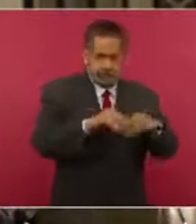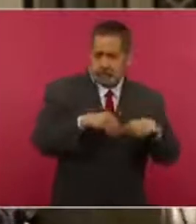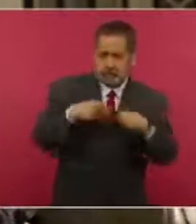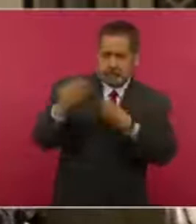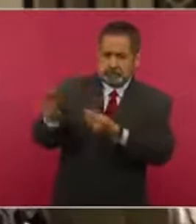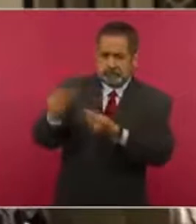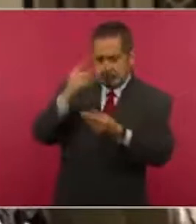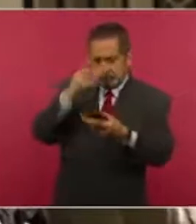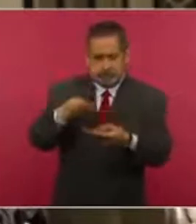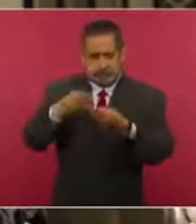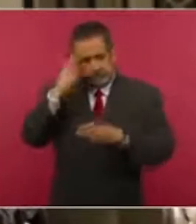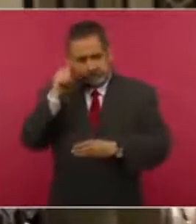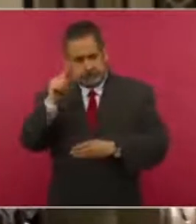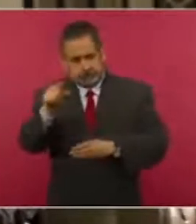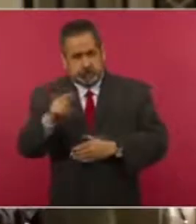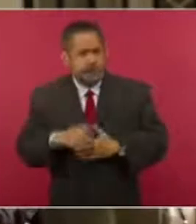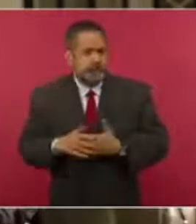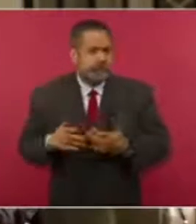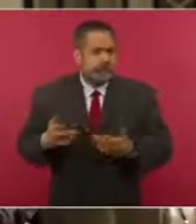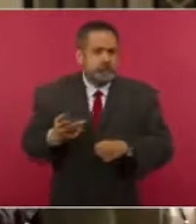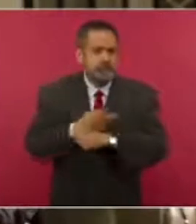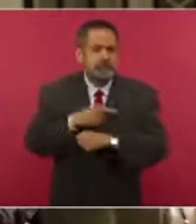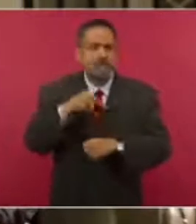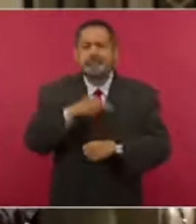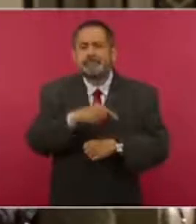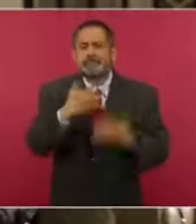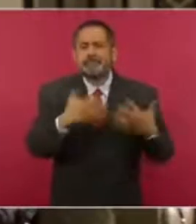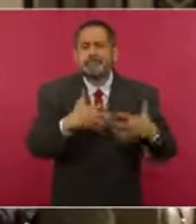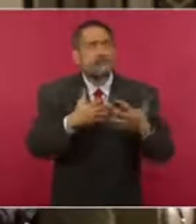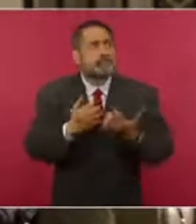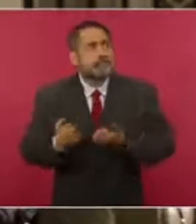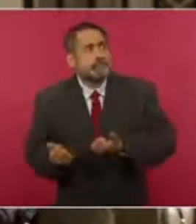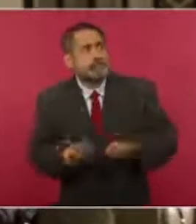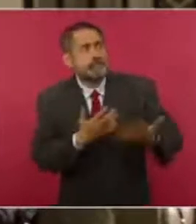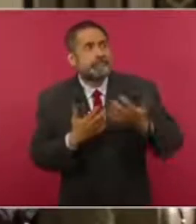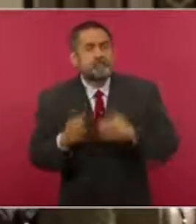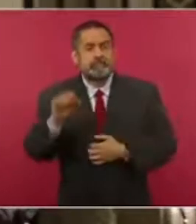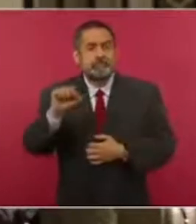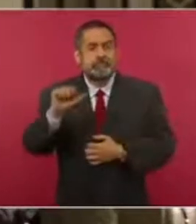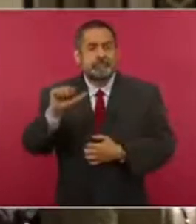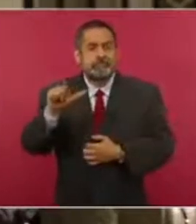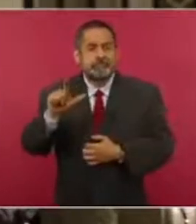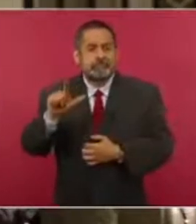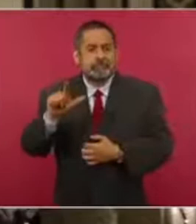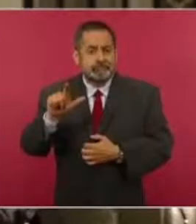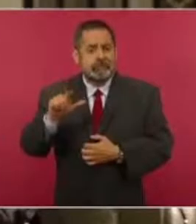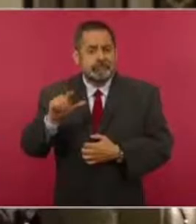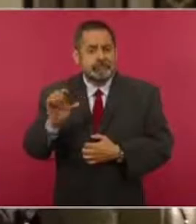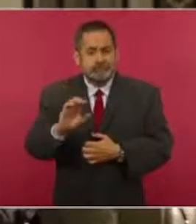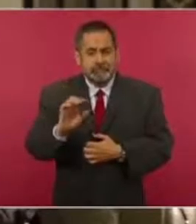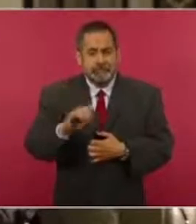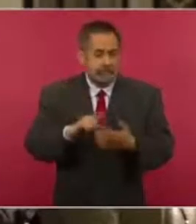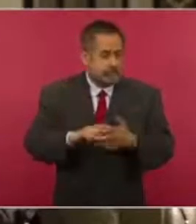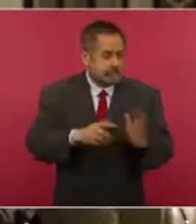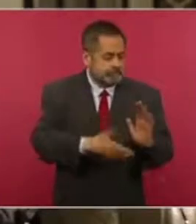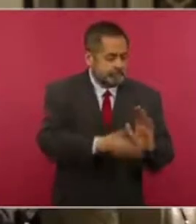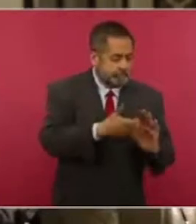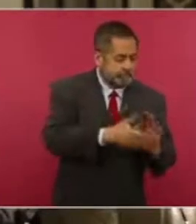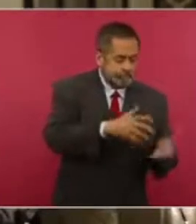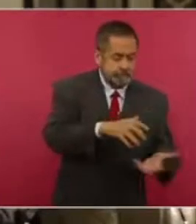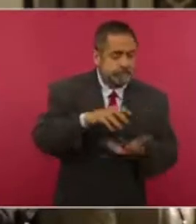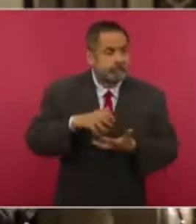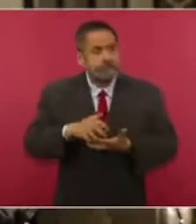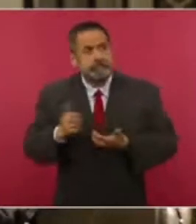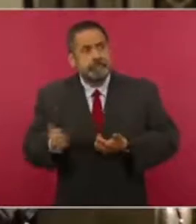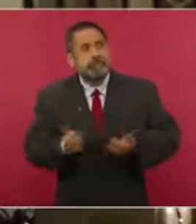a poner en contexto sobre la exportadora de sal, quien tiene varias concesiones para explotación de sal de mar. Tres de ellas están